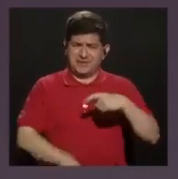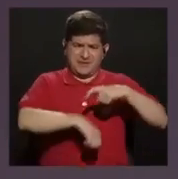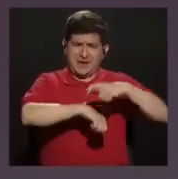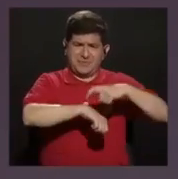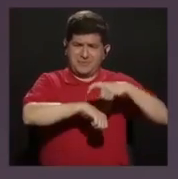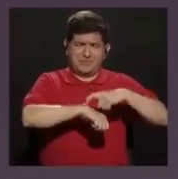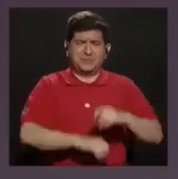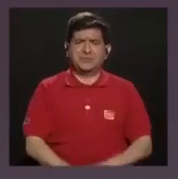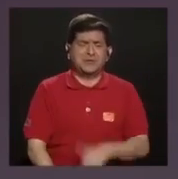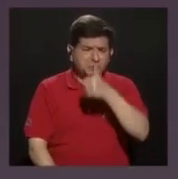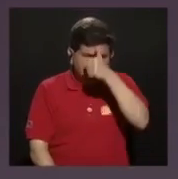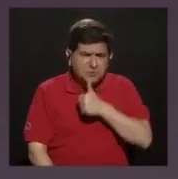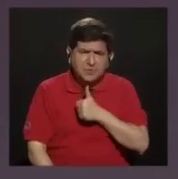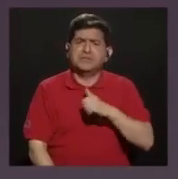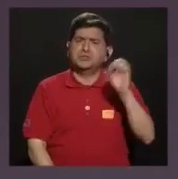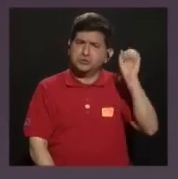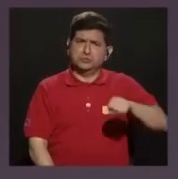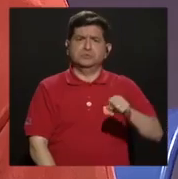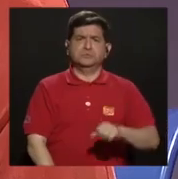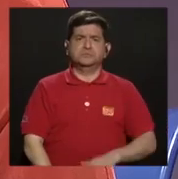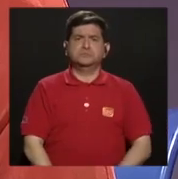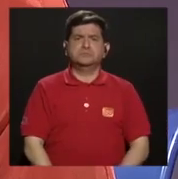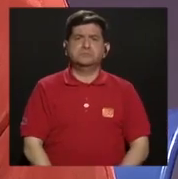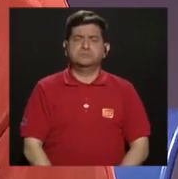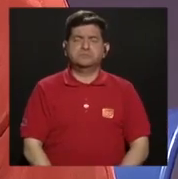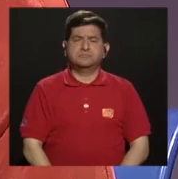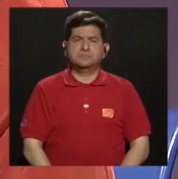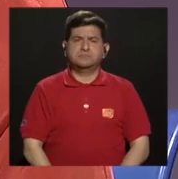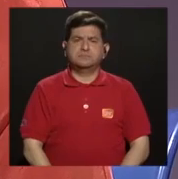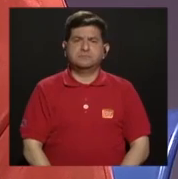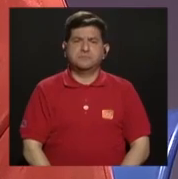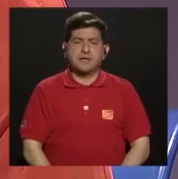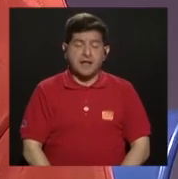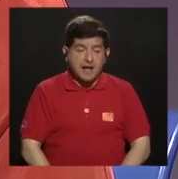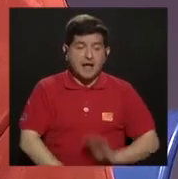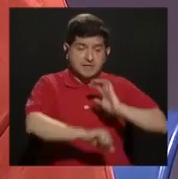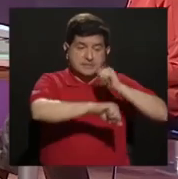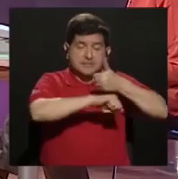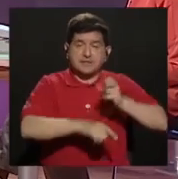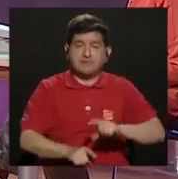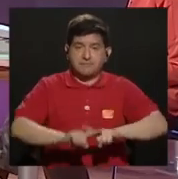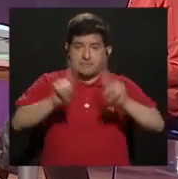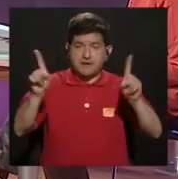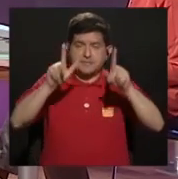de privacidad. Sí. Simplemente se hace, ¿verdad?, la